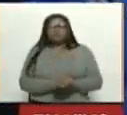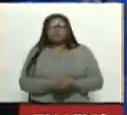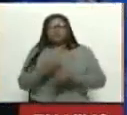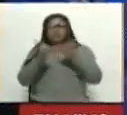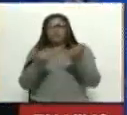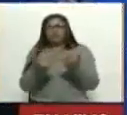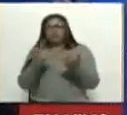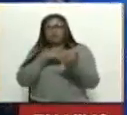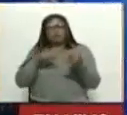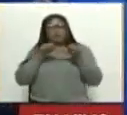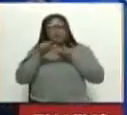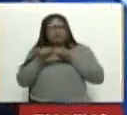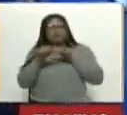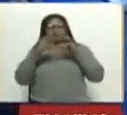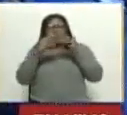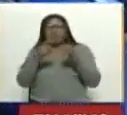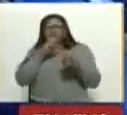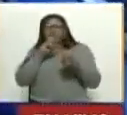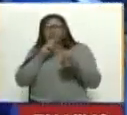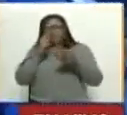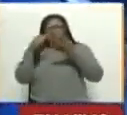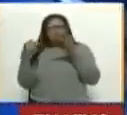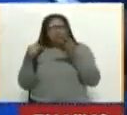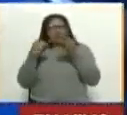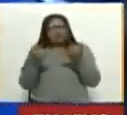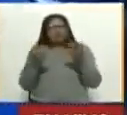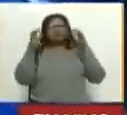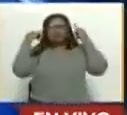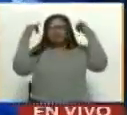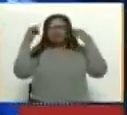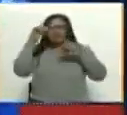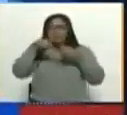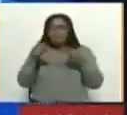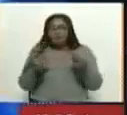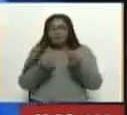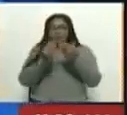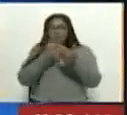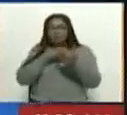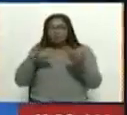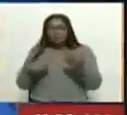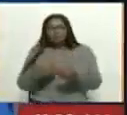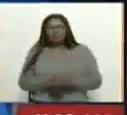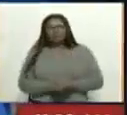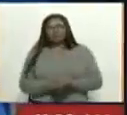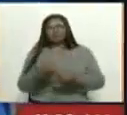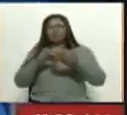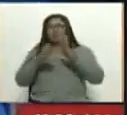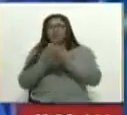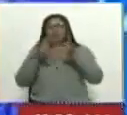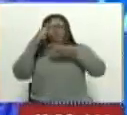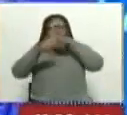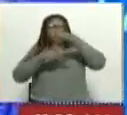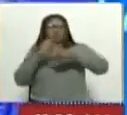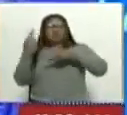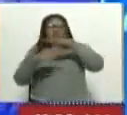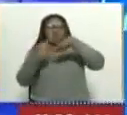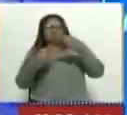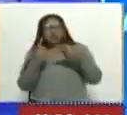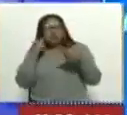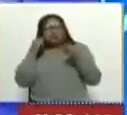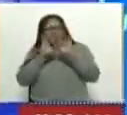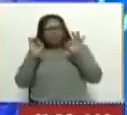en todas las dificultades en en todas las celebraciones también porque esto esto Qué es este proceso revolucionario es